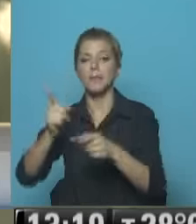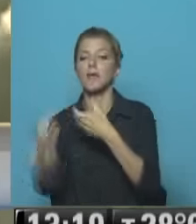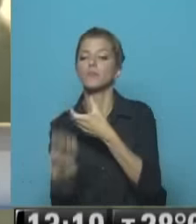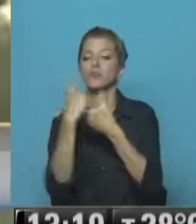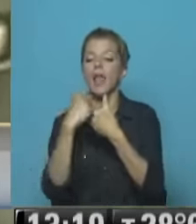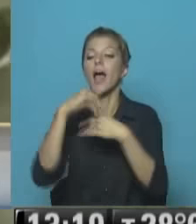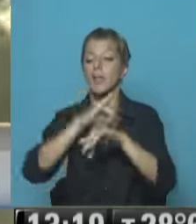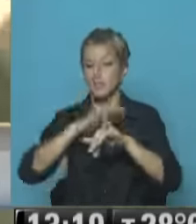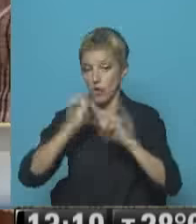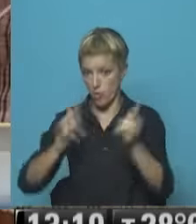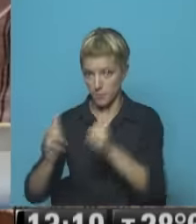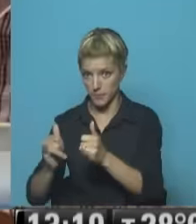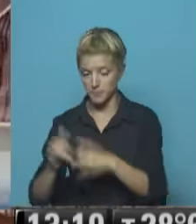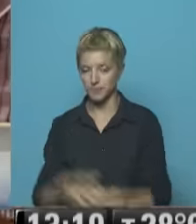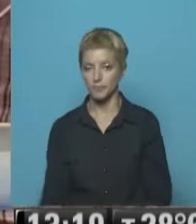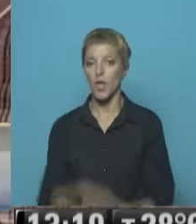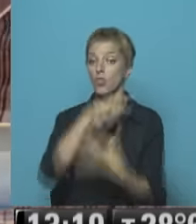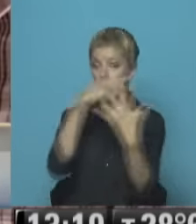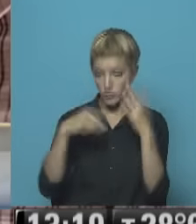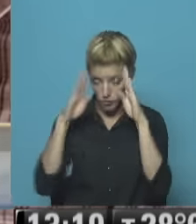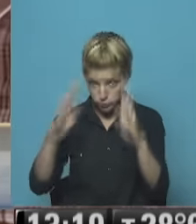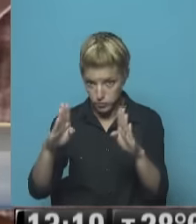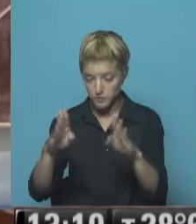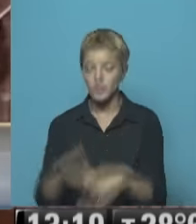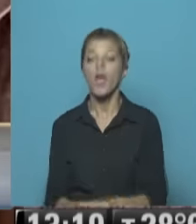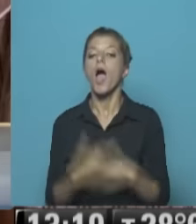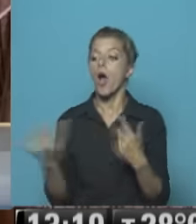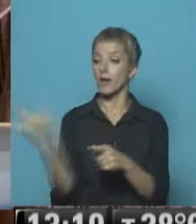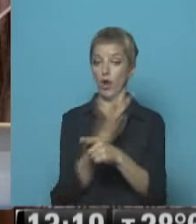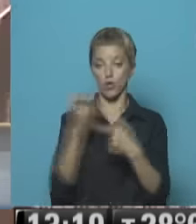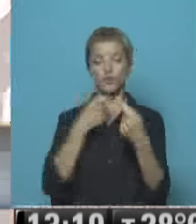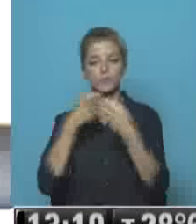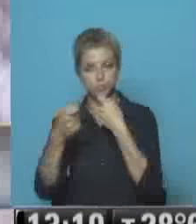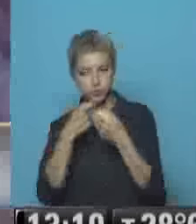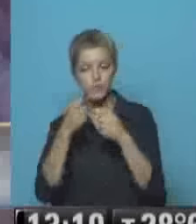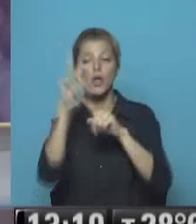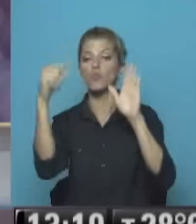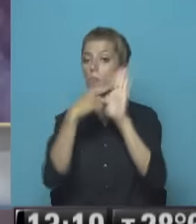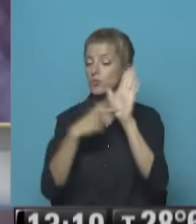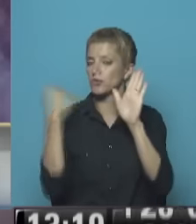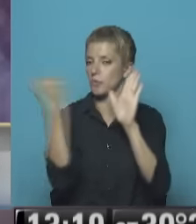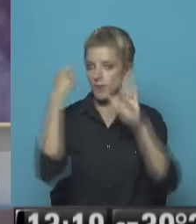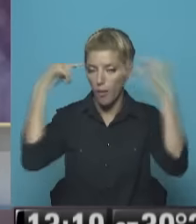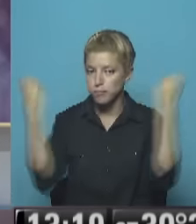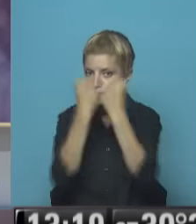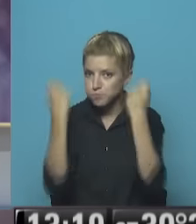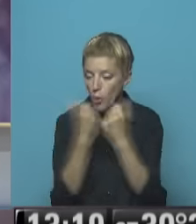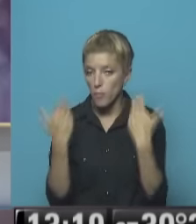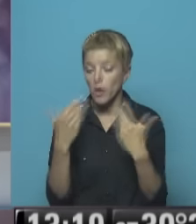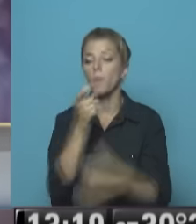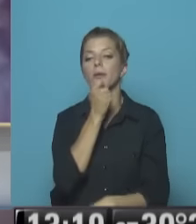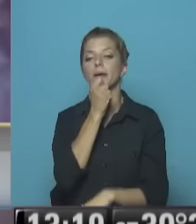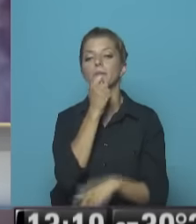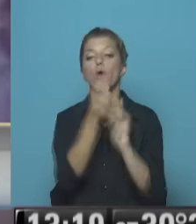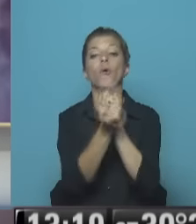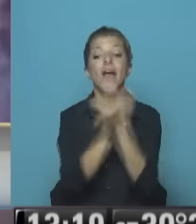menores. Aunque las delegaciones negociadoras han llegado a acuerdos en temas clave, como una reforma agraria,